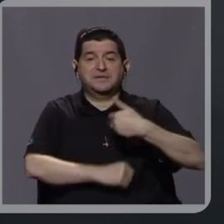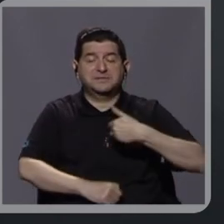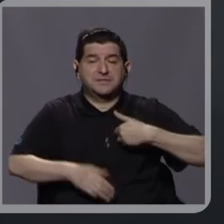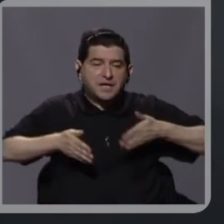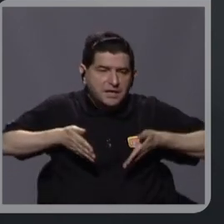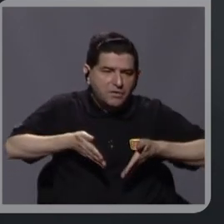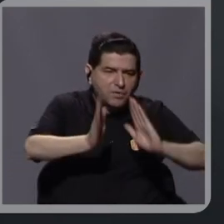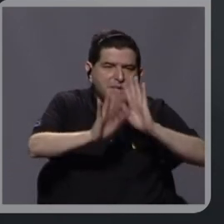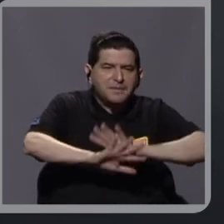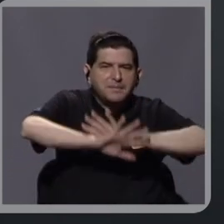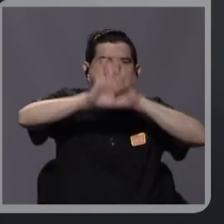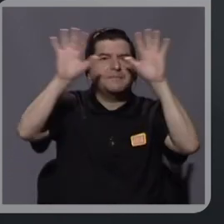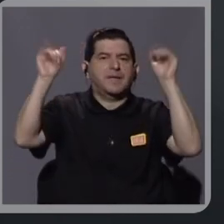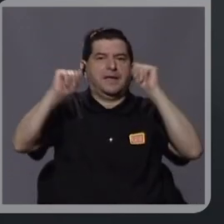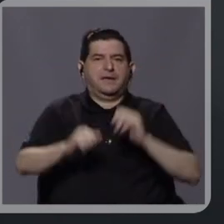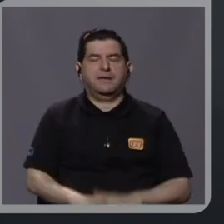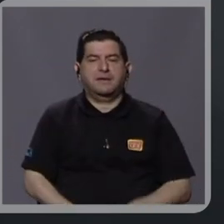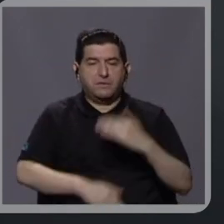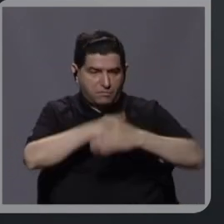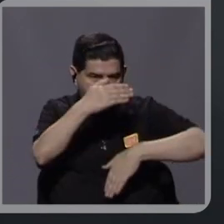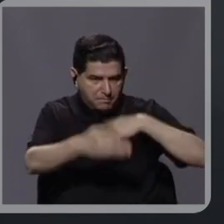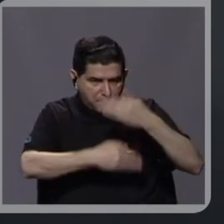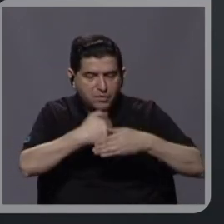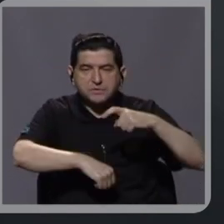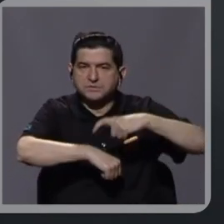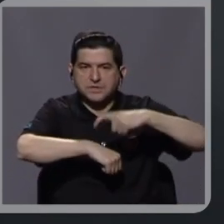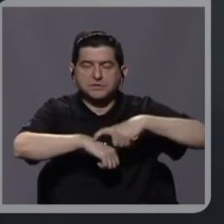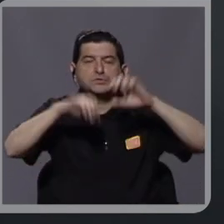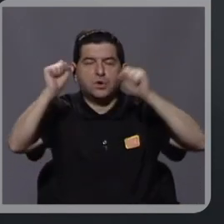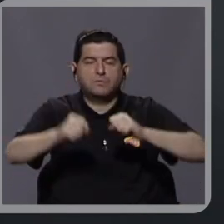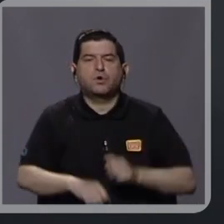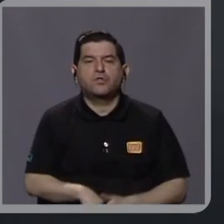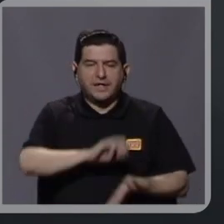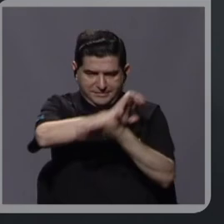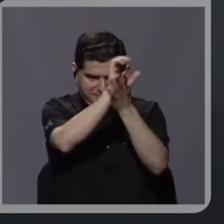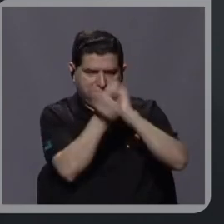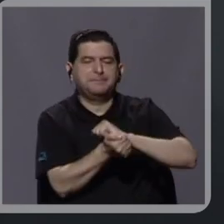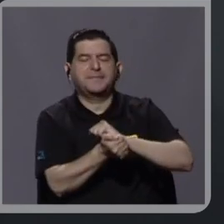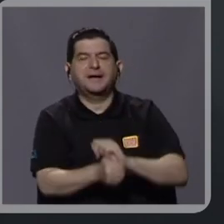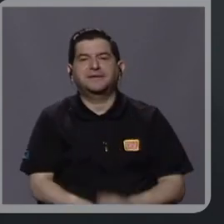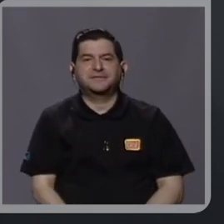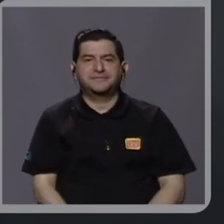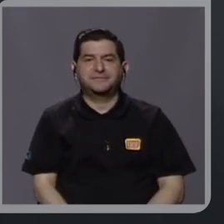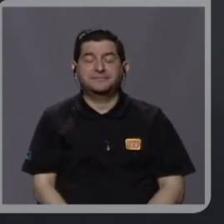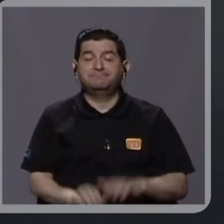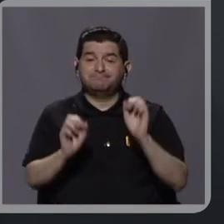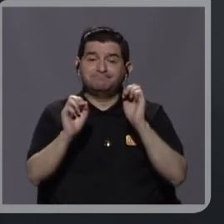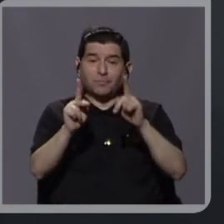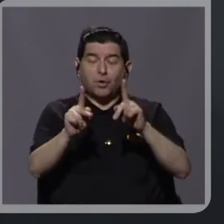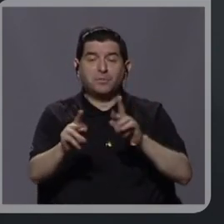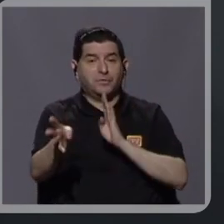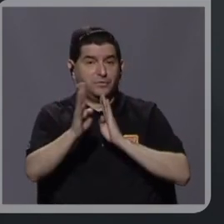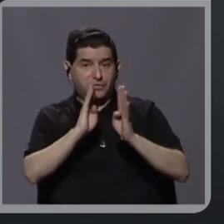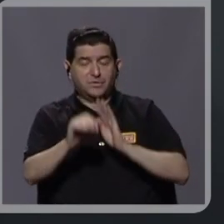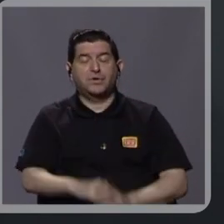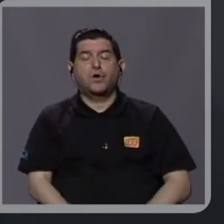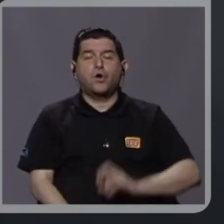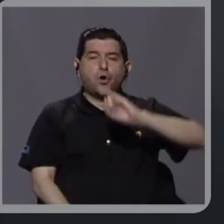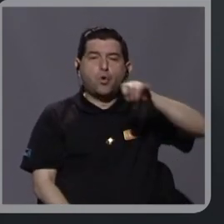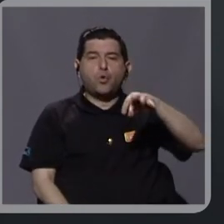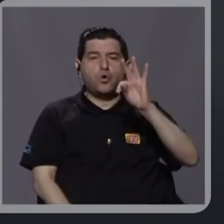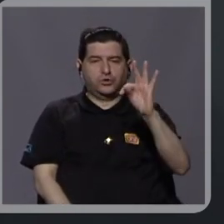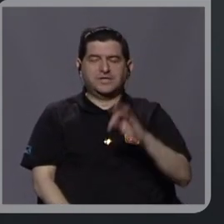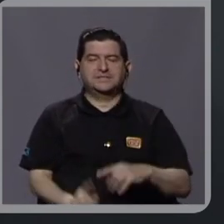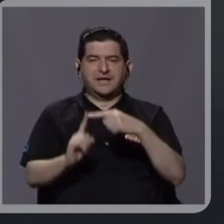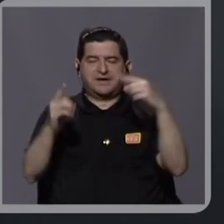ruta clara para que este proceso en algún momento se pueda rectificar hemos tenido la oportunidad de conversar con don julio 3